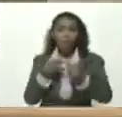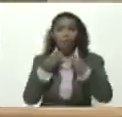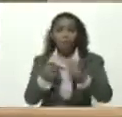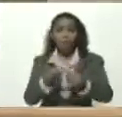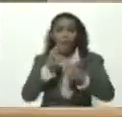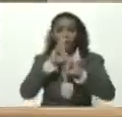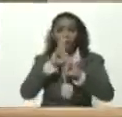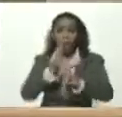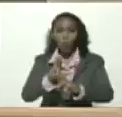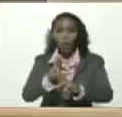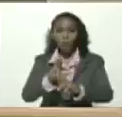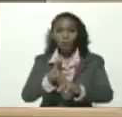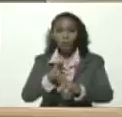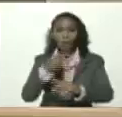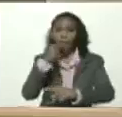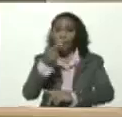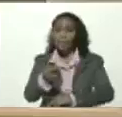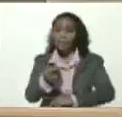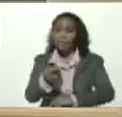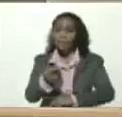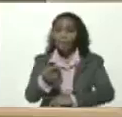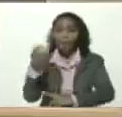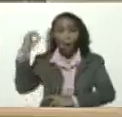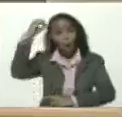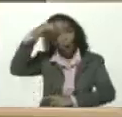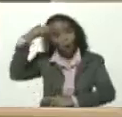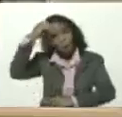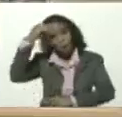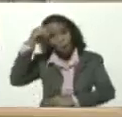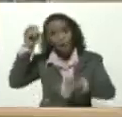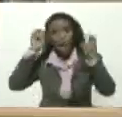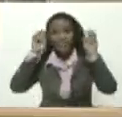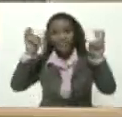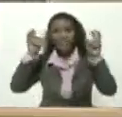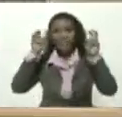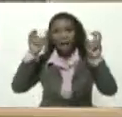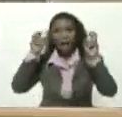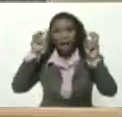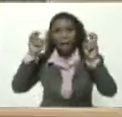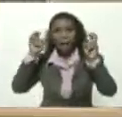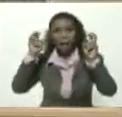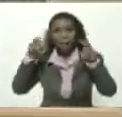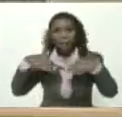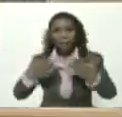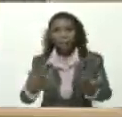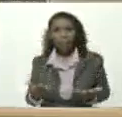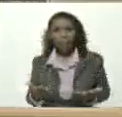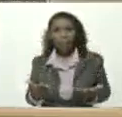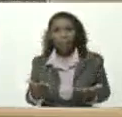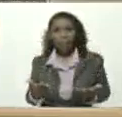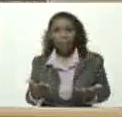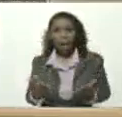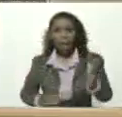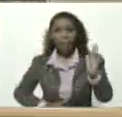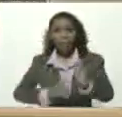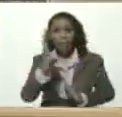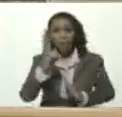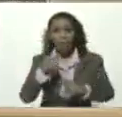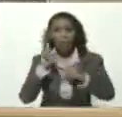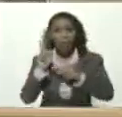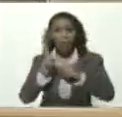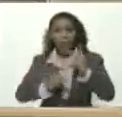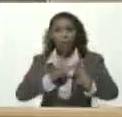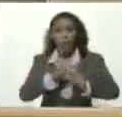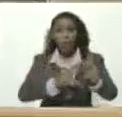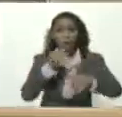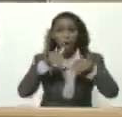resultados, que emite las opiniones en relación a el desarrollo de este proceso